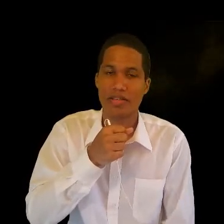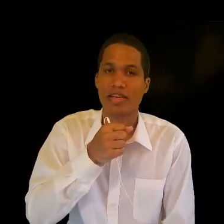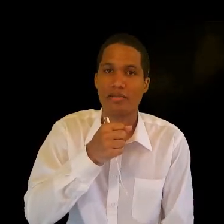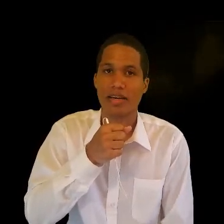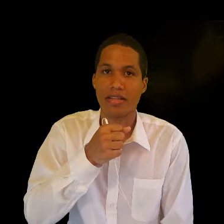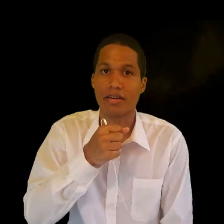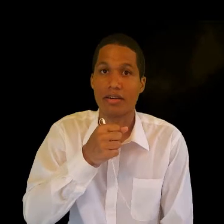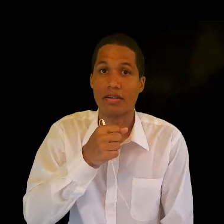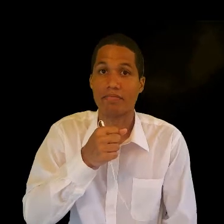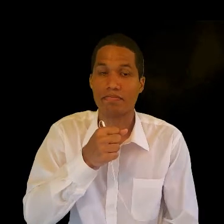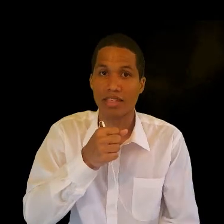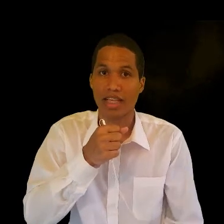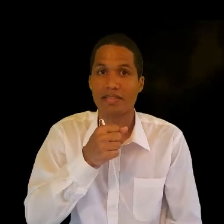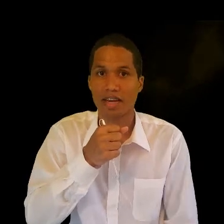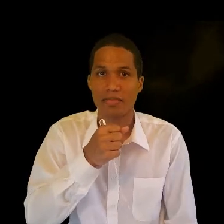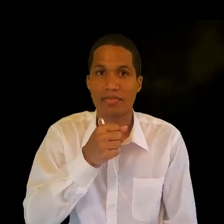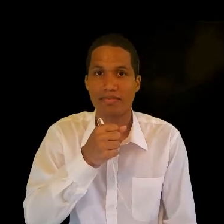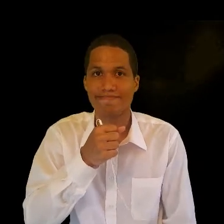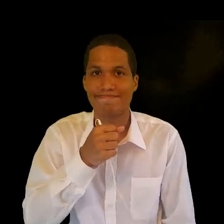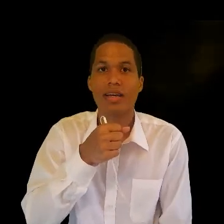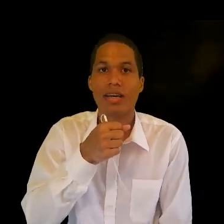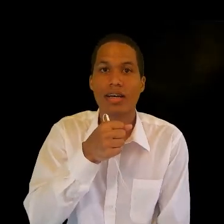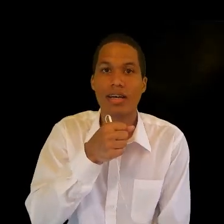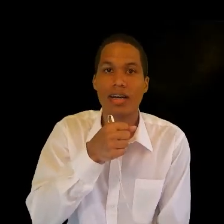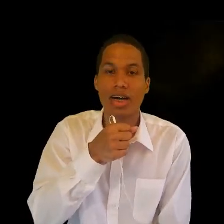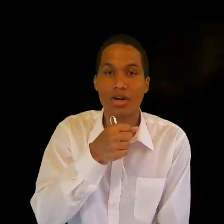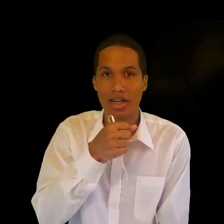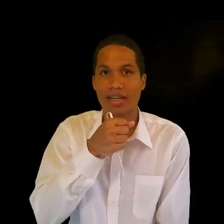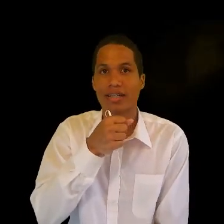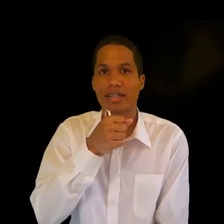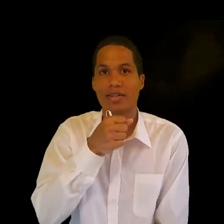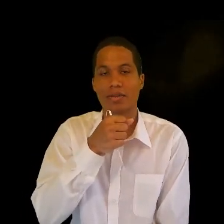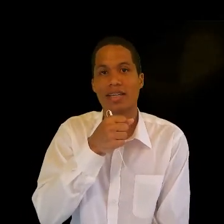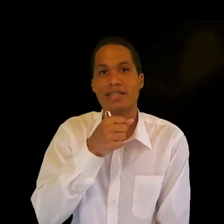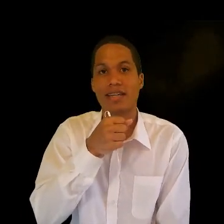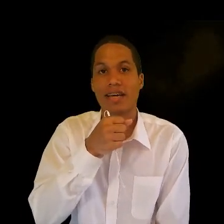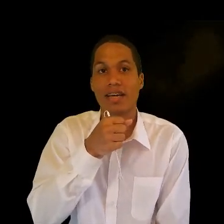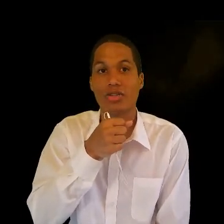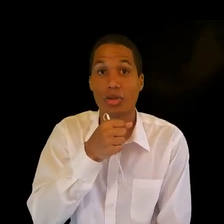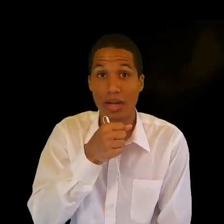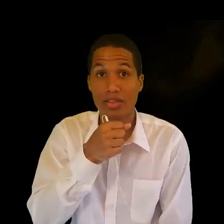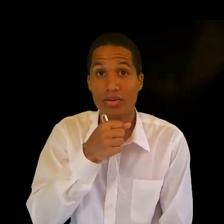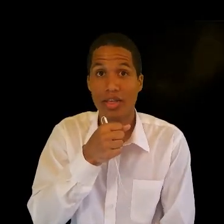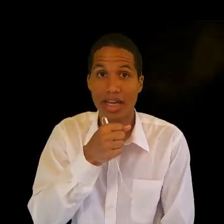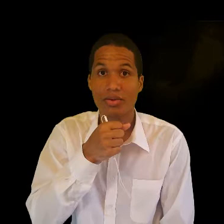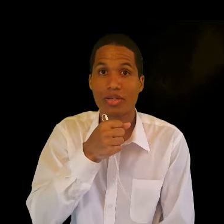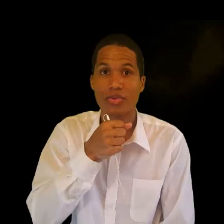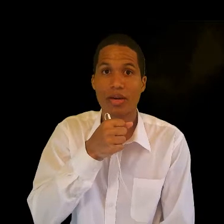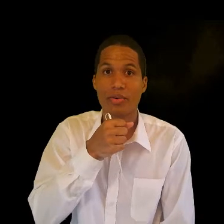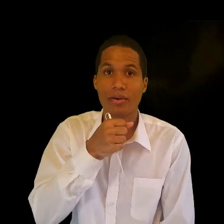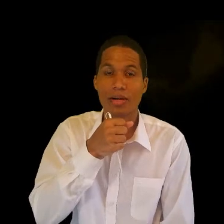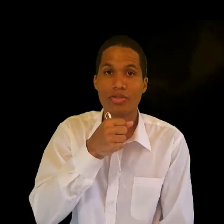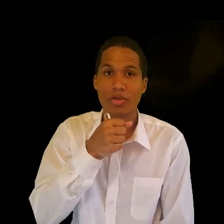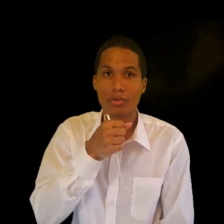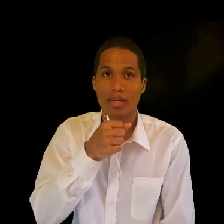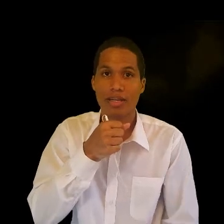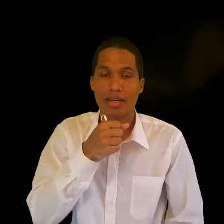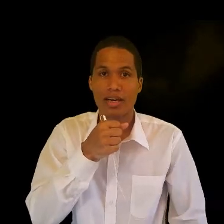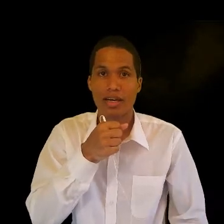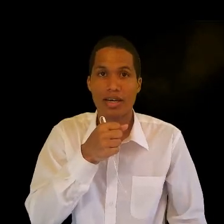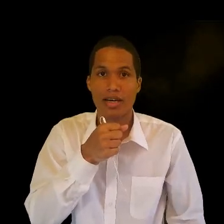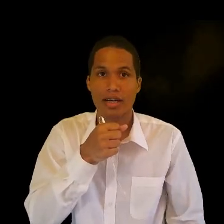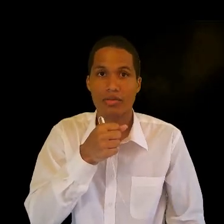you the next time. Hola, ¿cómo estás? Soy Brando y en esta ocasión les voy a hablar